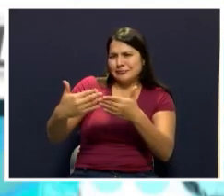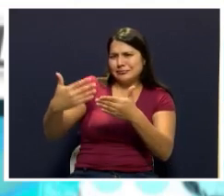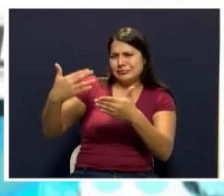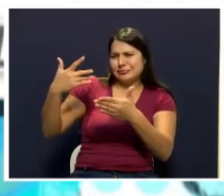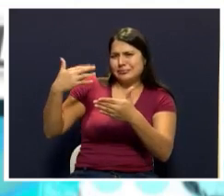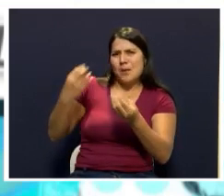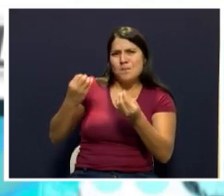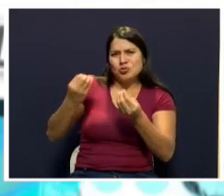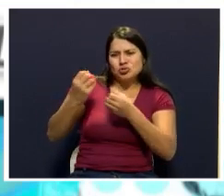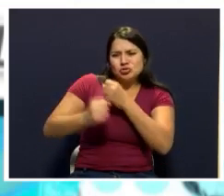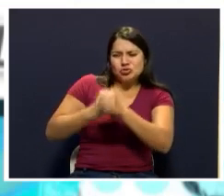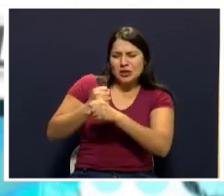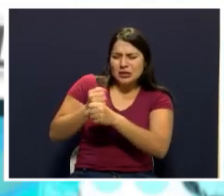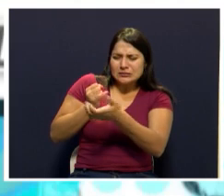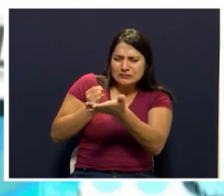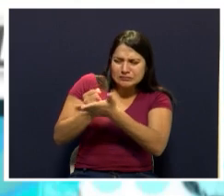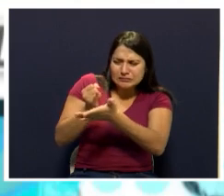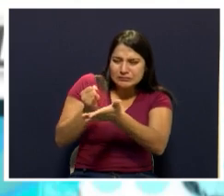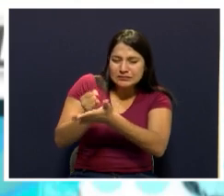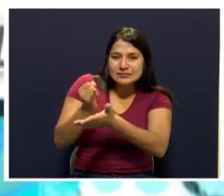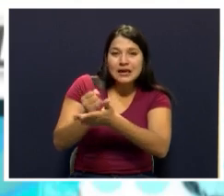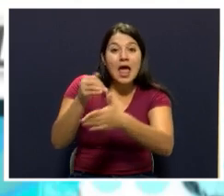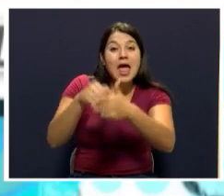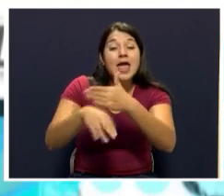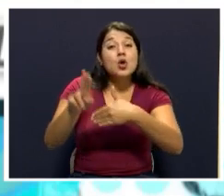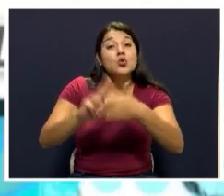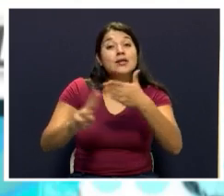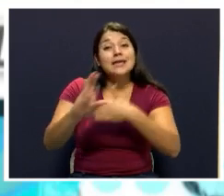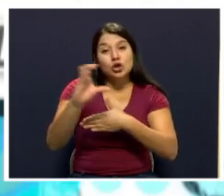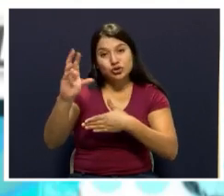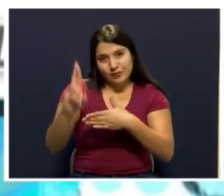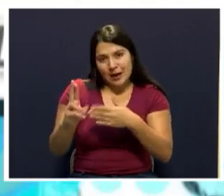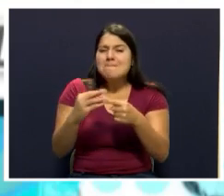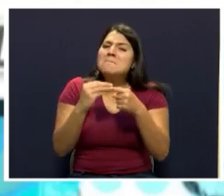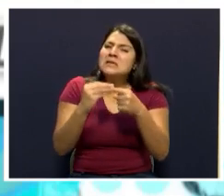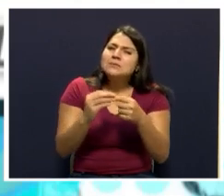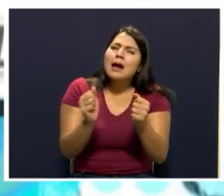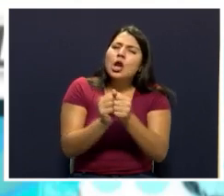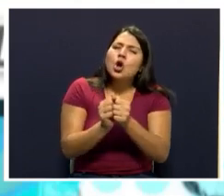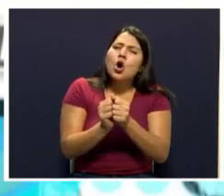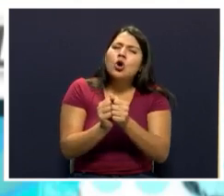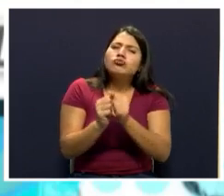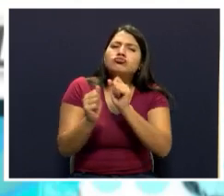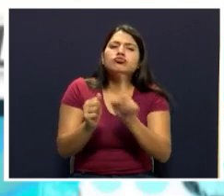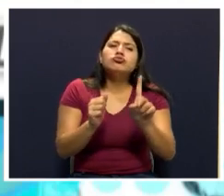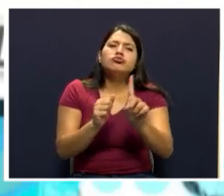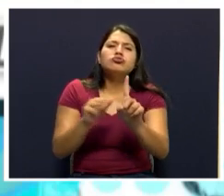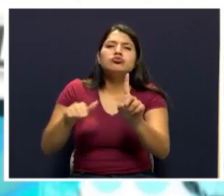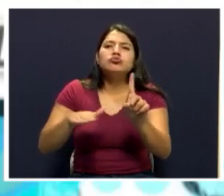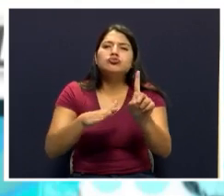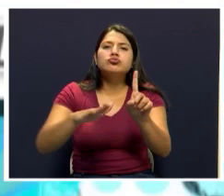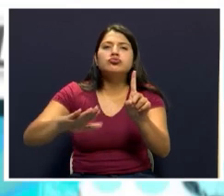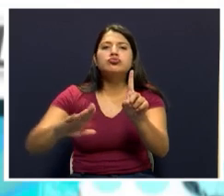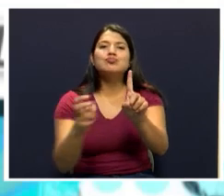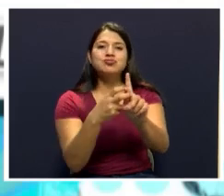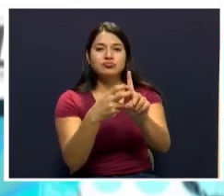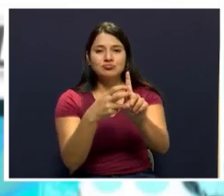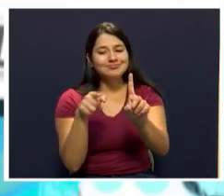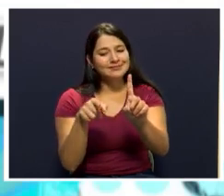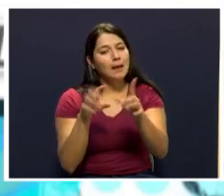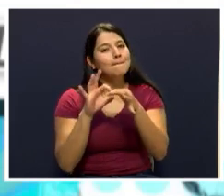Costa Rica, aplicado inicialmente a las mordeduras de serpiente, pero que perfectamente se pueden aplicar a esto. Entonces, es